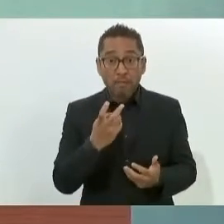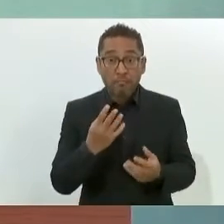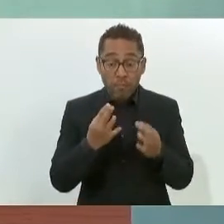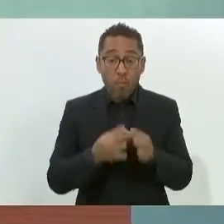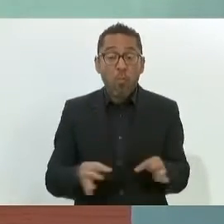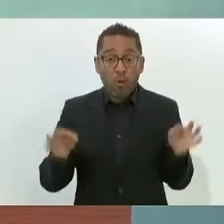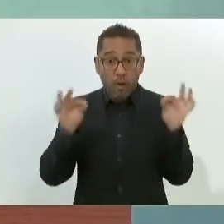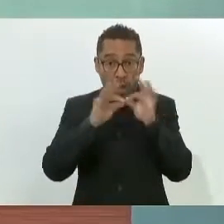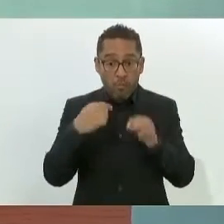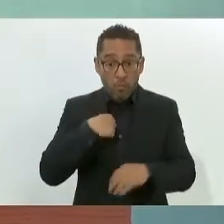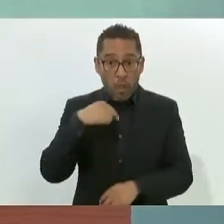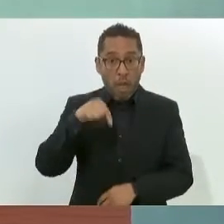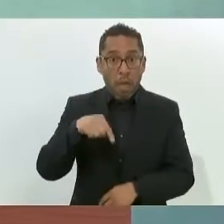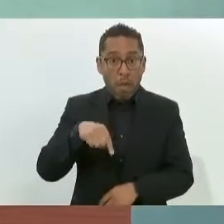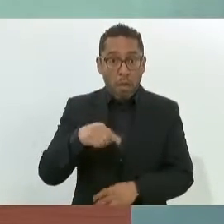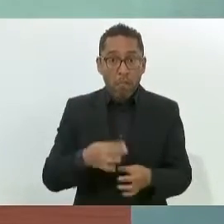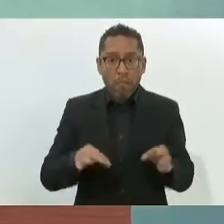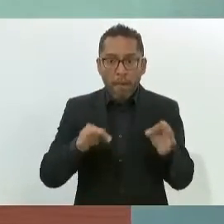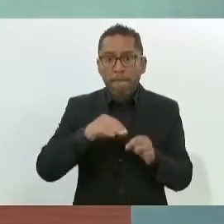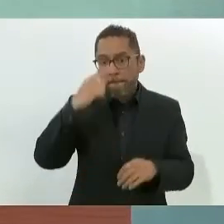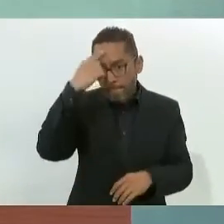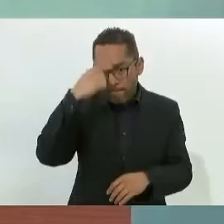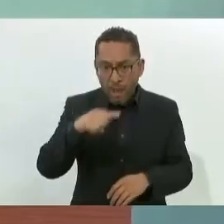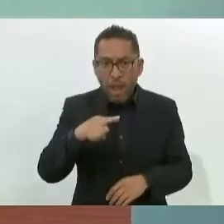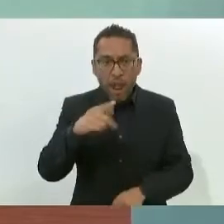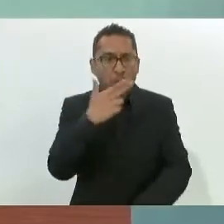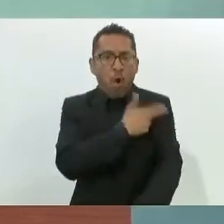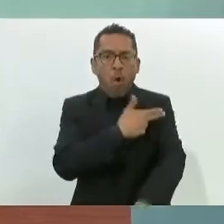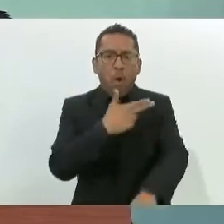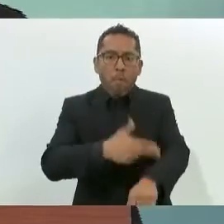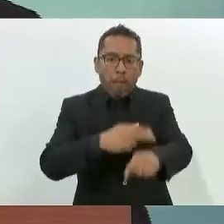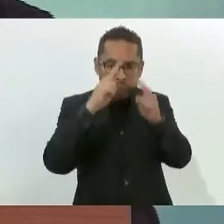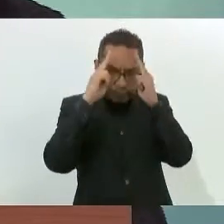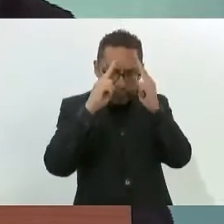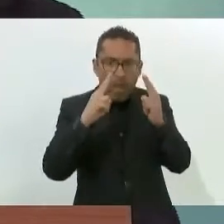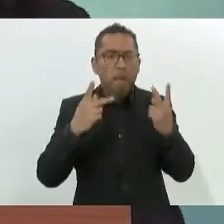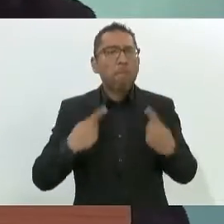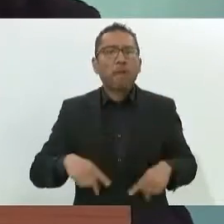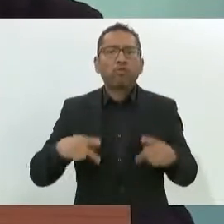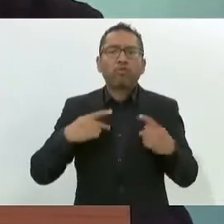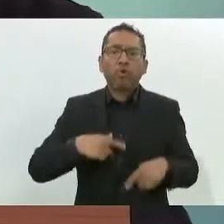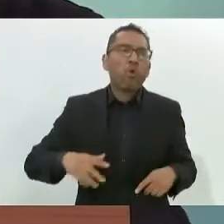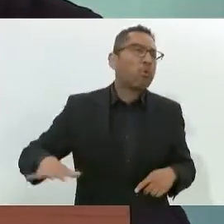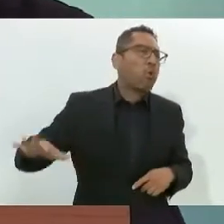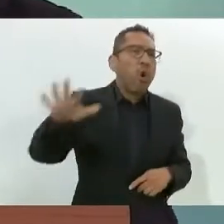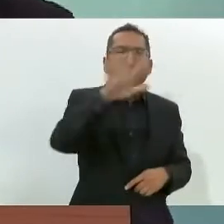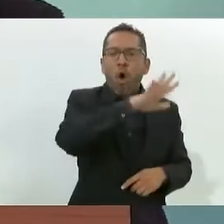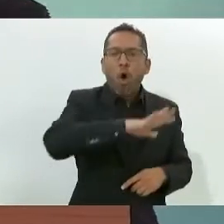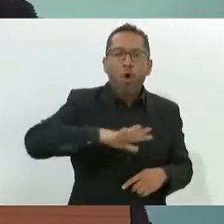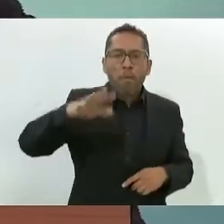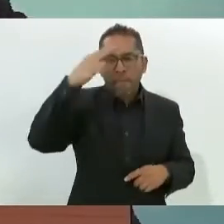para rendir un homenaje a todos los productores nacionales,